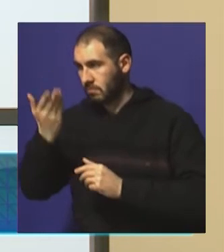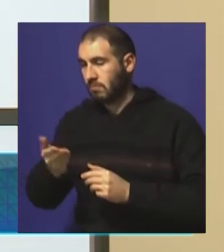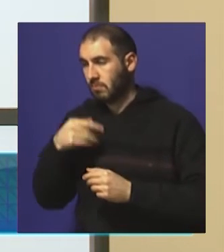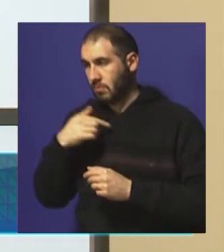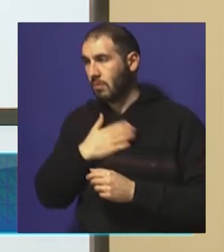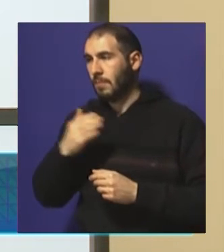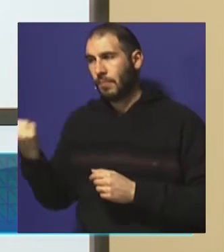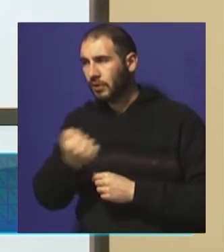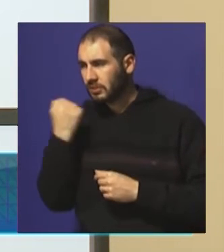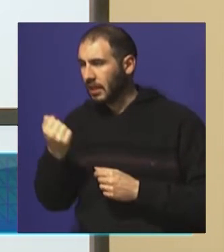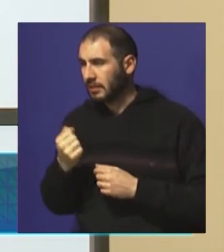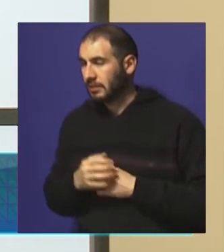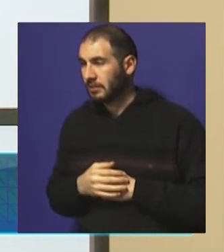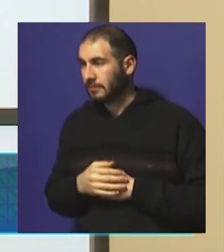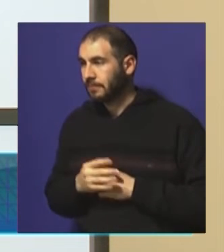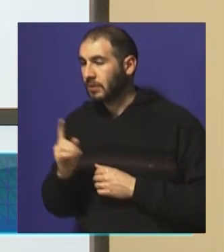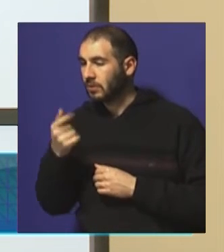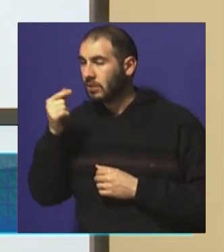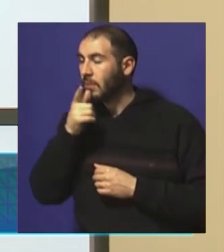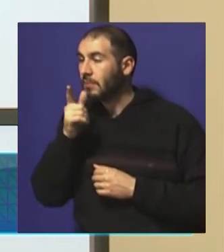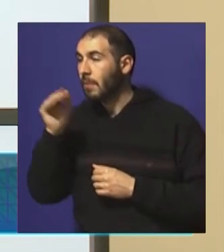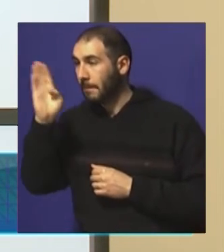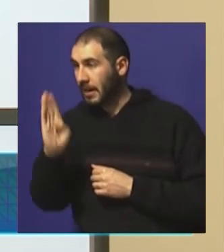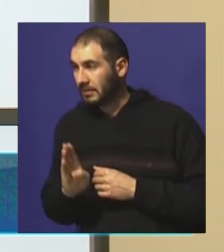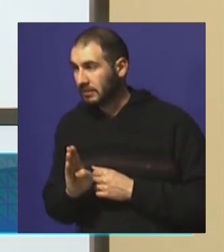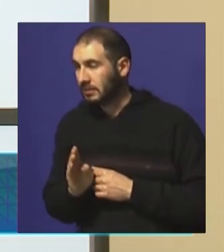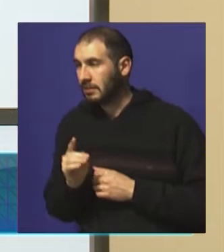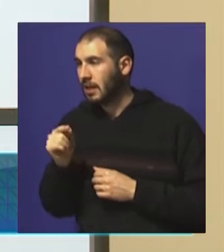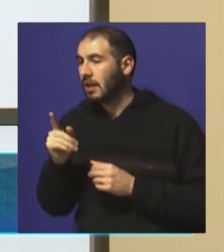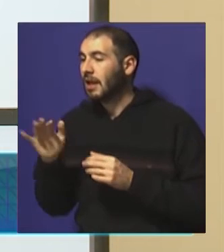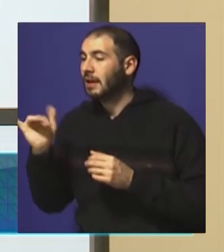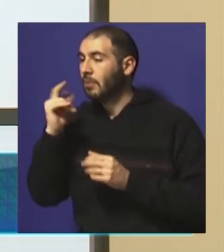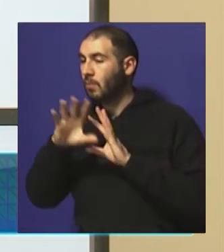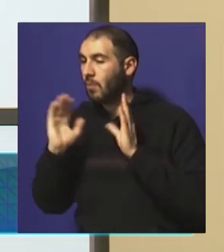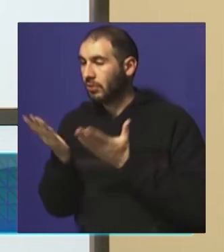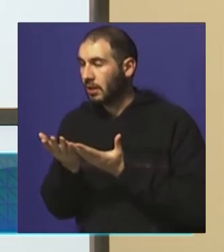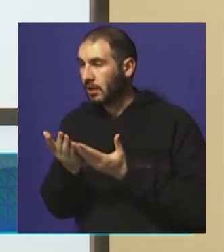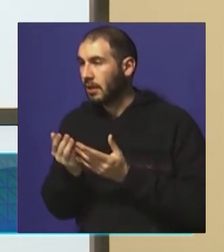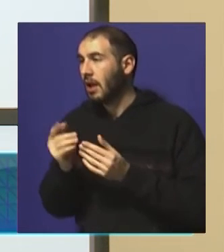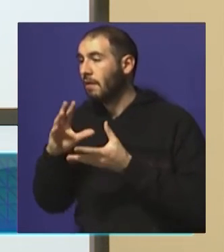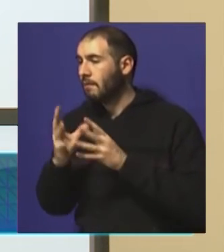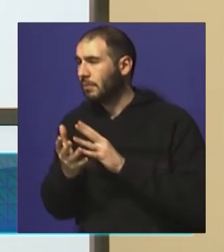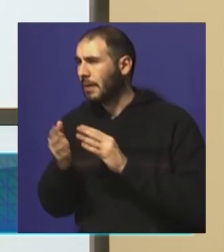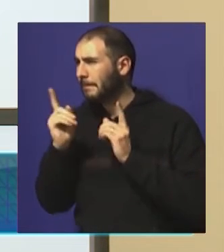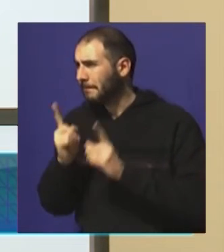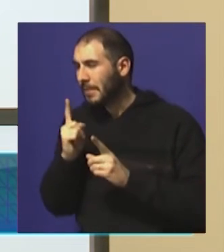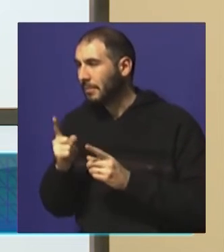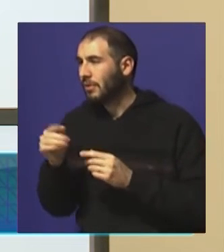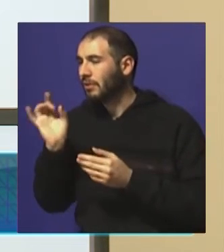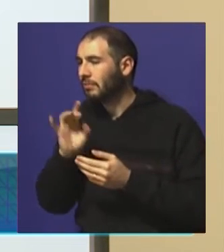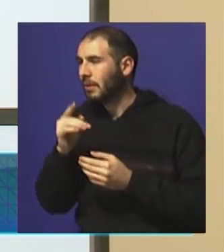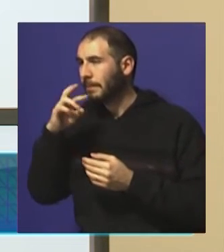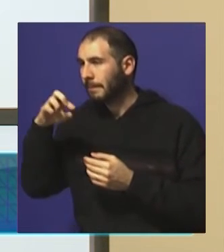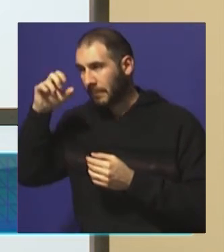un mérito enorme. Nosotros vemos el caso brasileño, pentacampeón del mundo, tuvo el mismo karma con la salida de